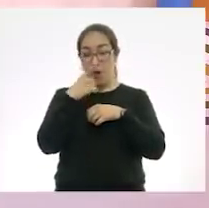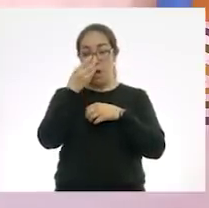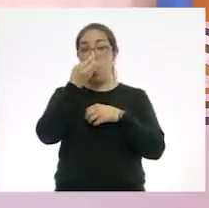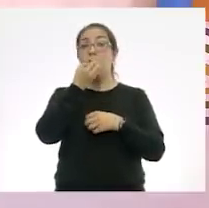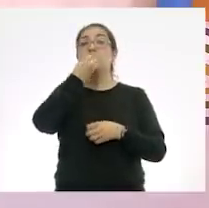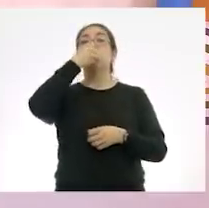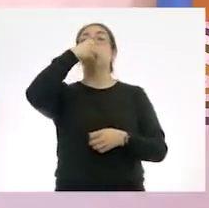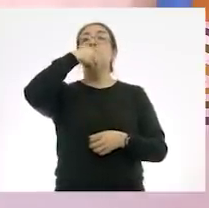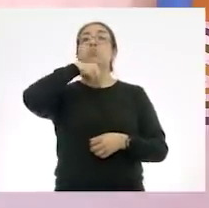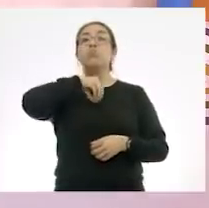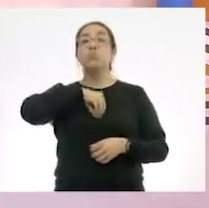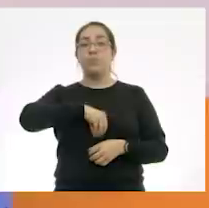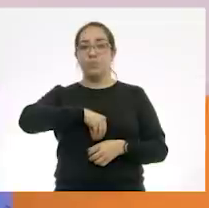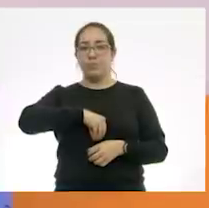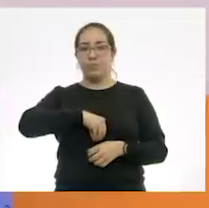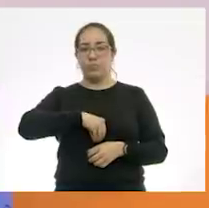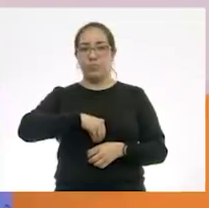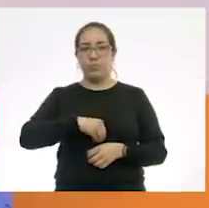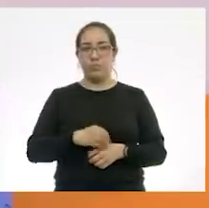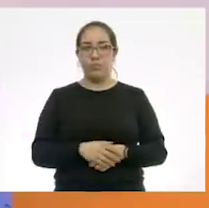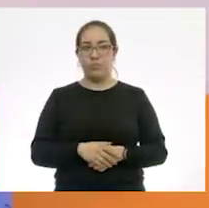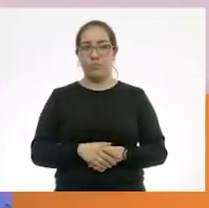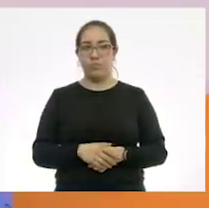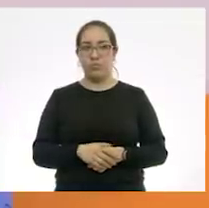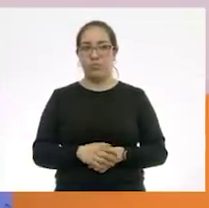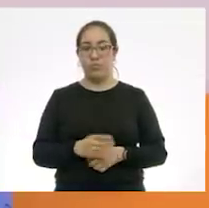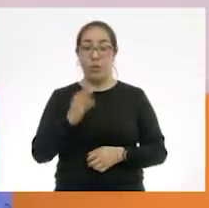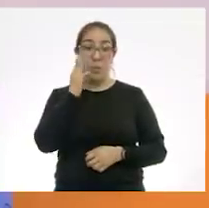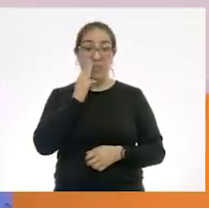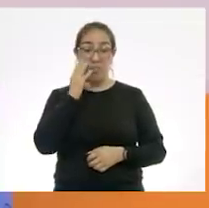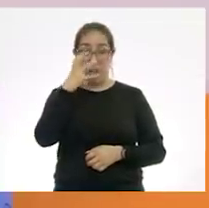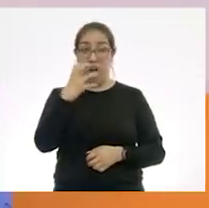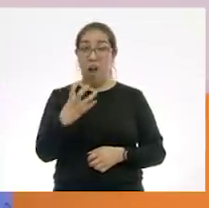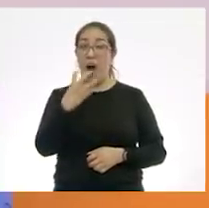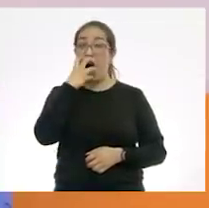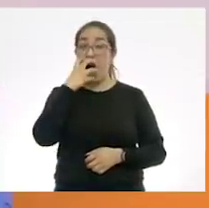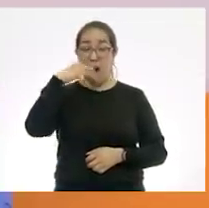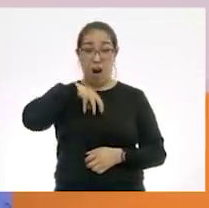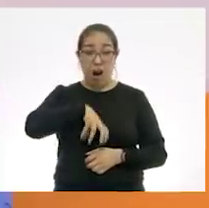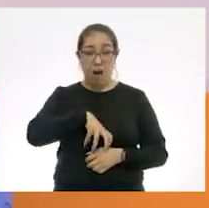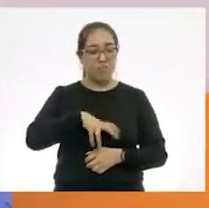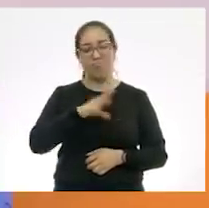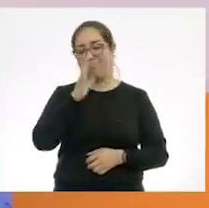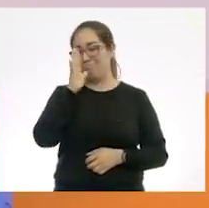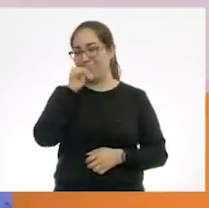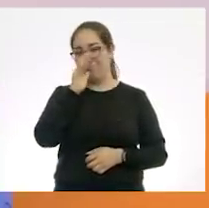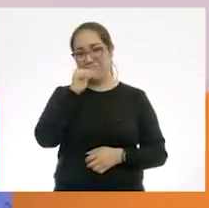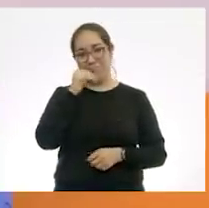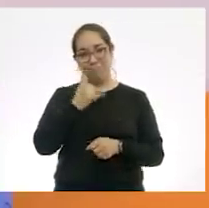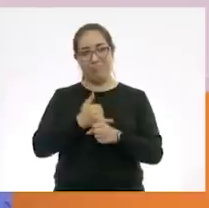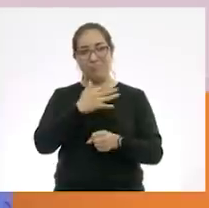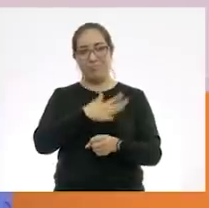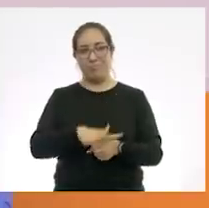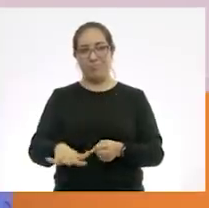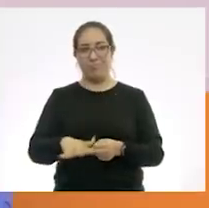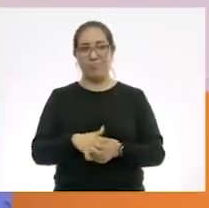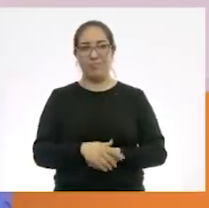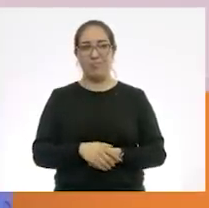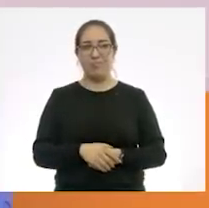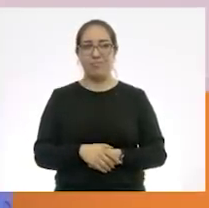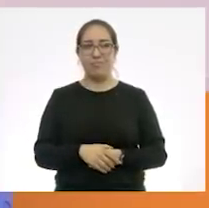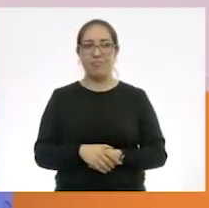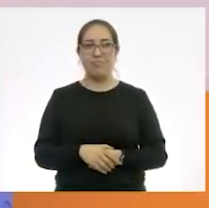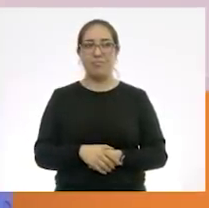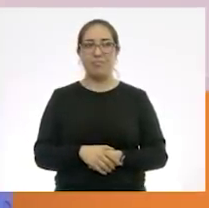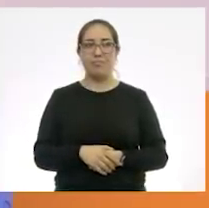Porque es lo que veíamos, no nos podemos echar una manzana completa sin masticarla. No, tenemos imagínate. Que hacerla chiquita, porque sí, si por no supuesto. Nos podemos